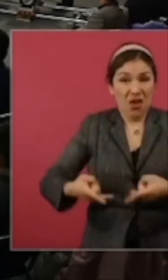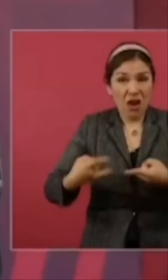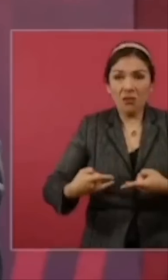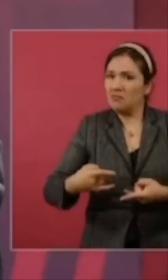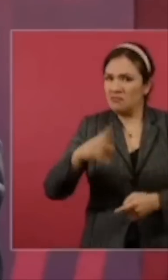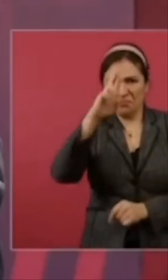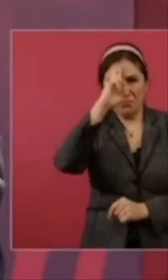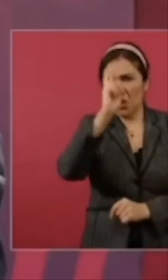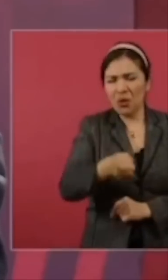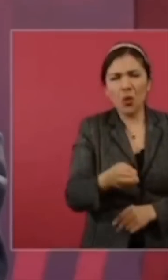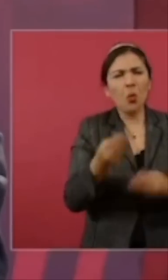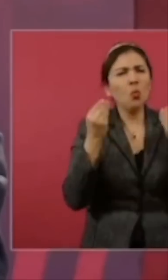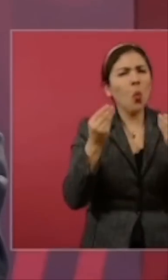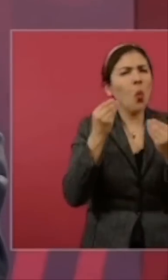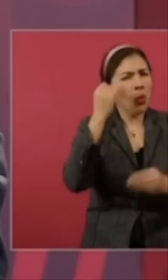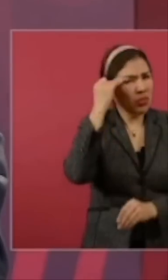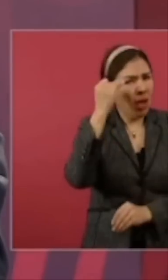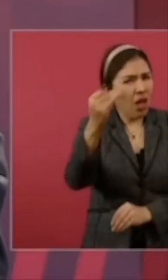durante mucho tiempo.